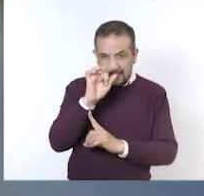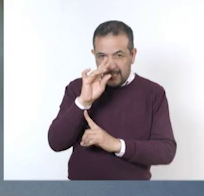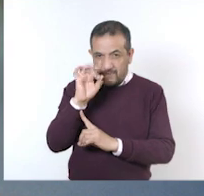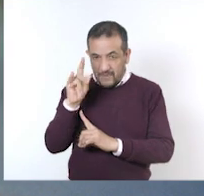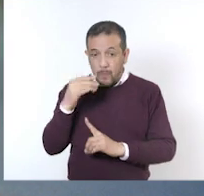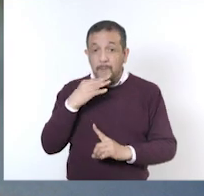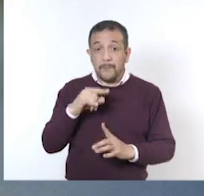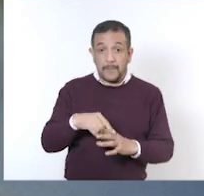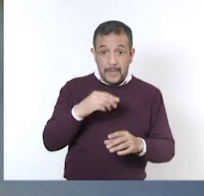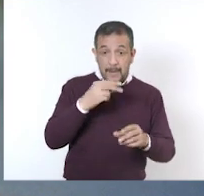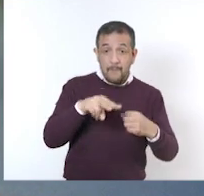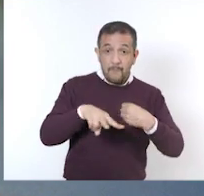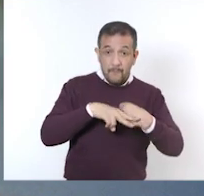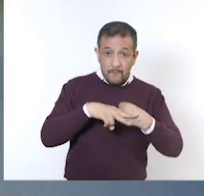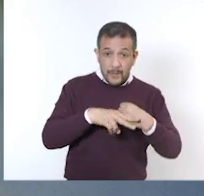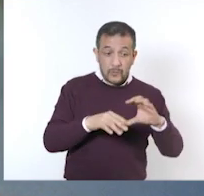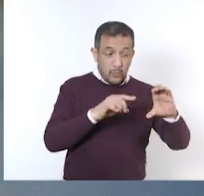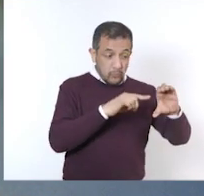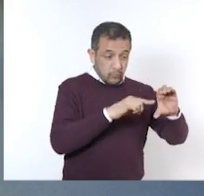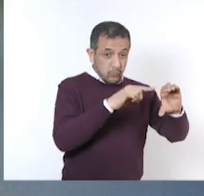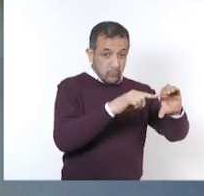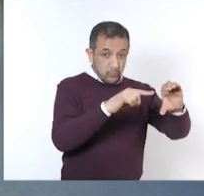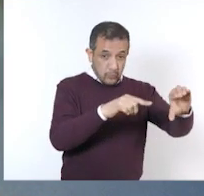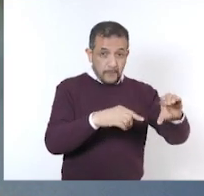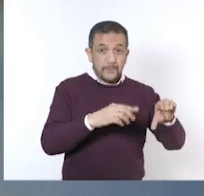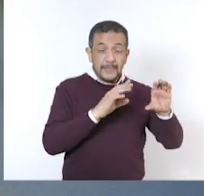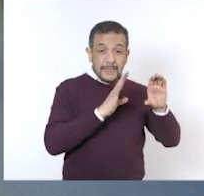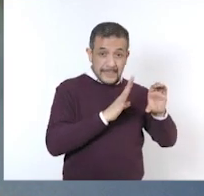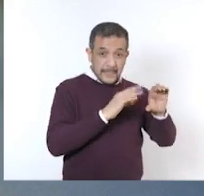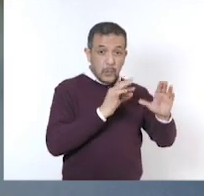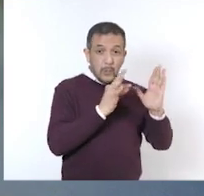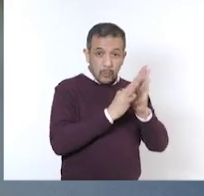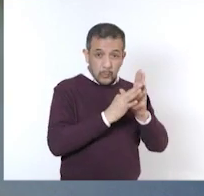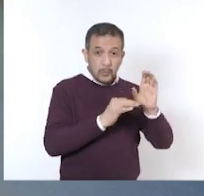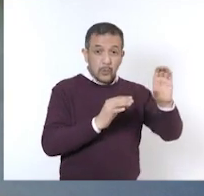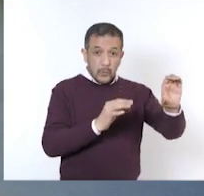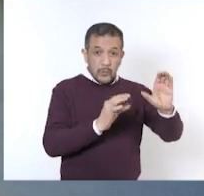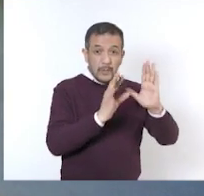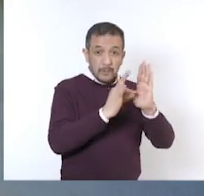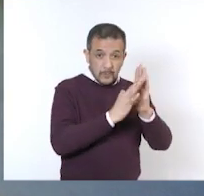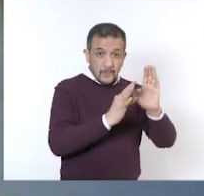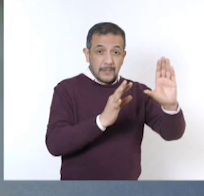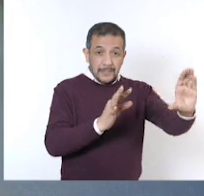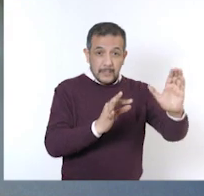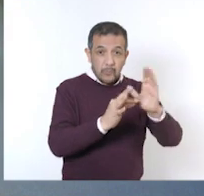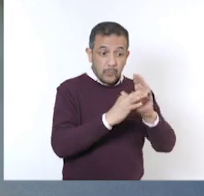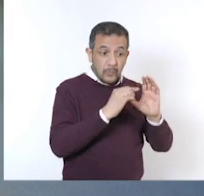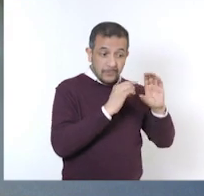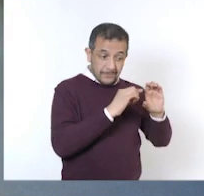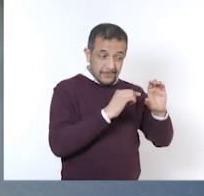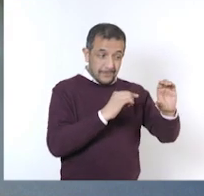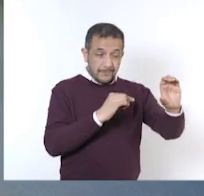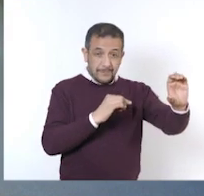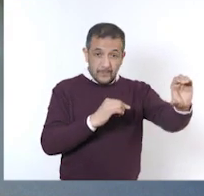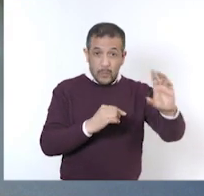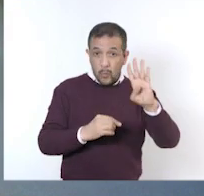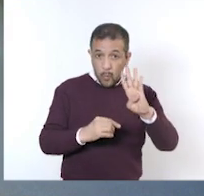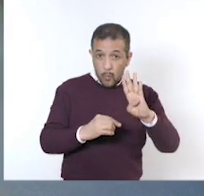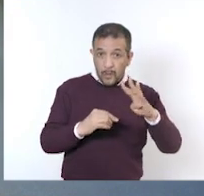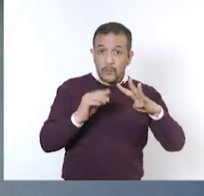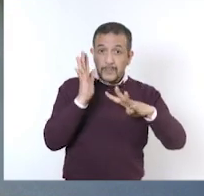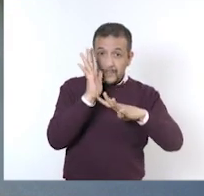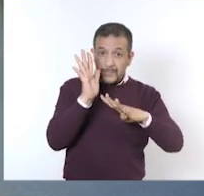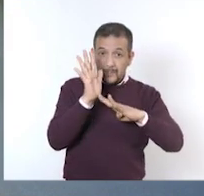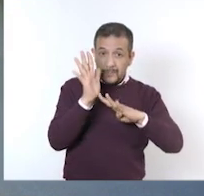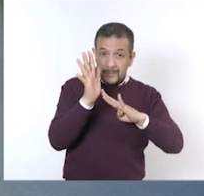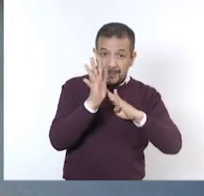Cada vaso va a tener un valor. 5 puntos cada vaso. De tal manera que sería 5, 10, 15 y 20. Vas a